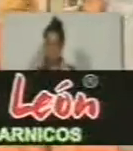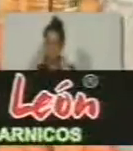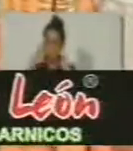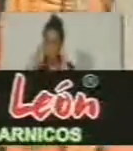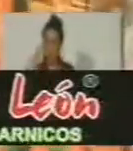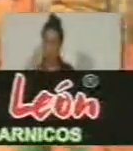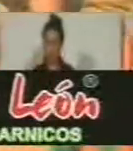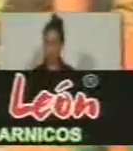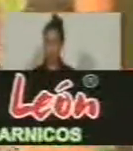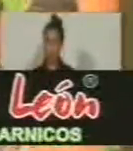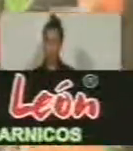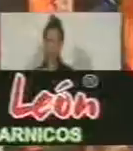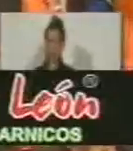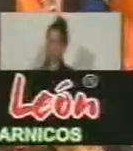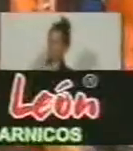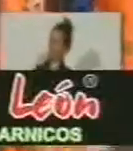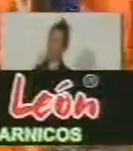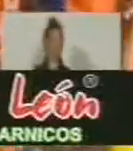resistir. Resistir.